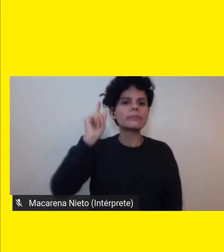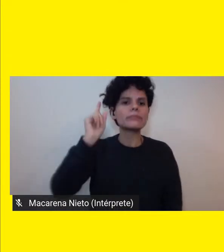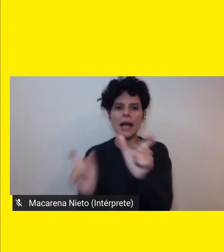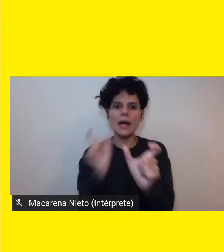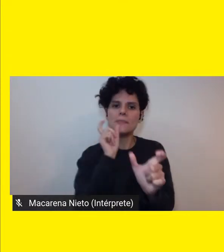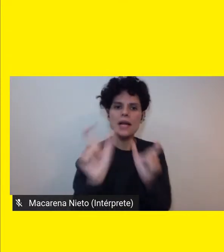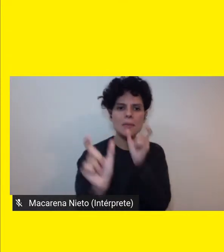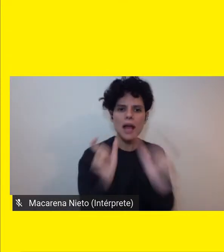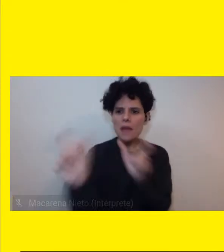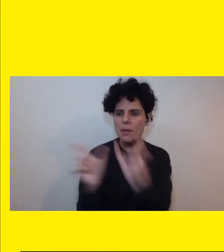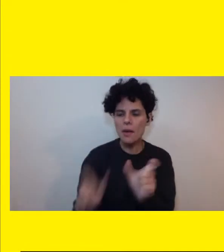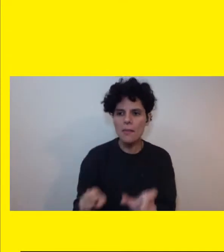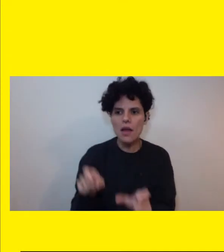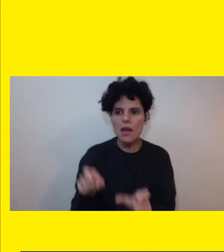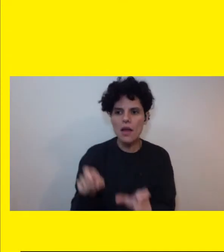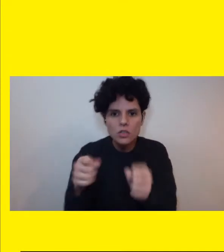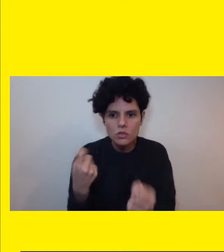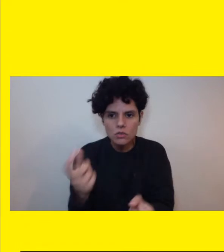distintas maneras, afectando